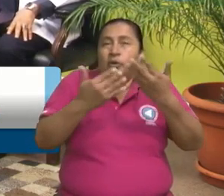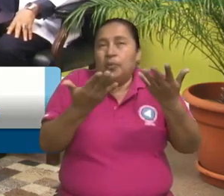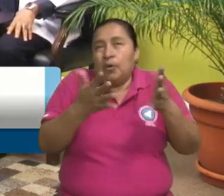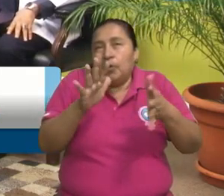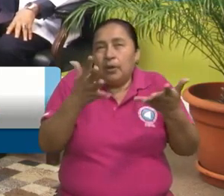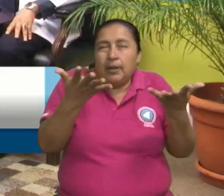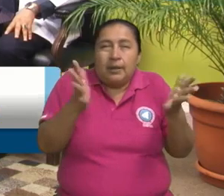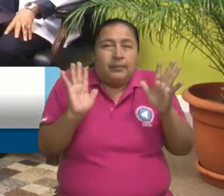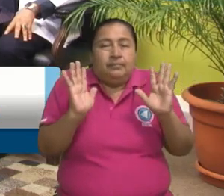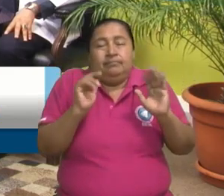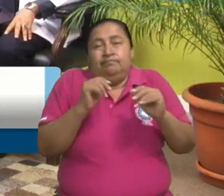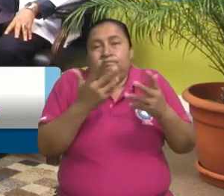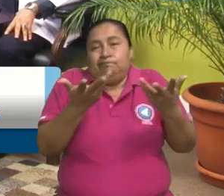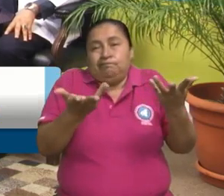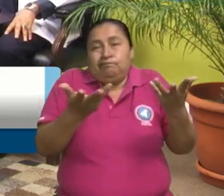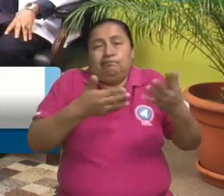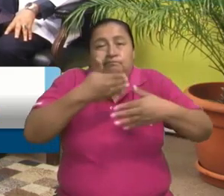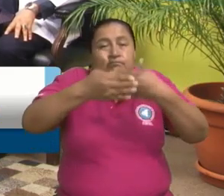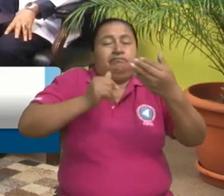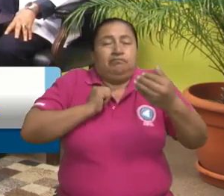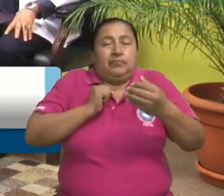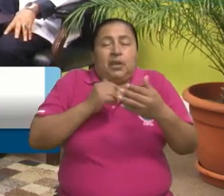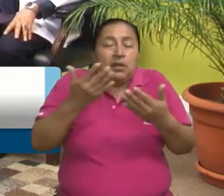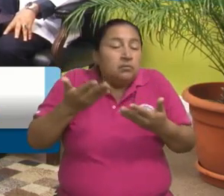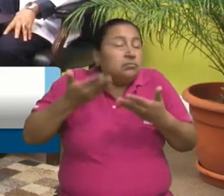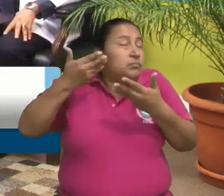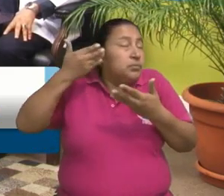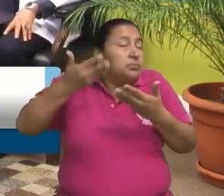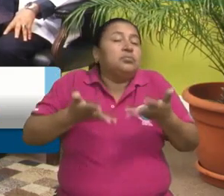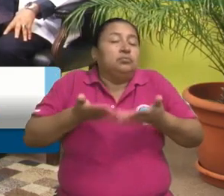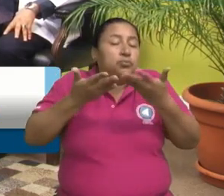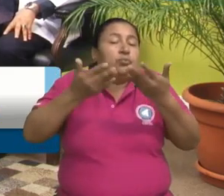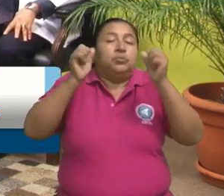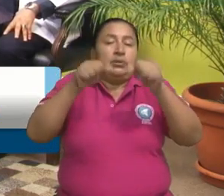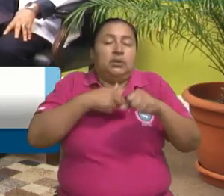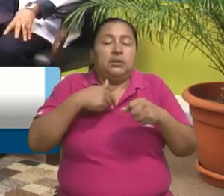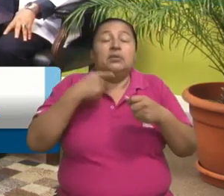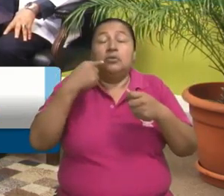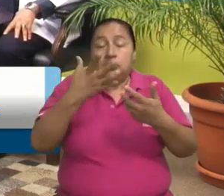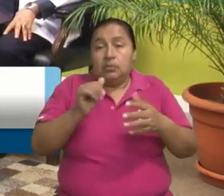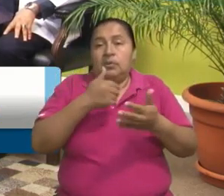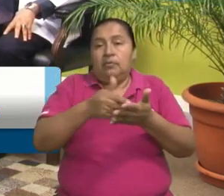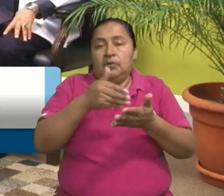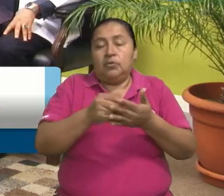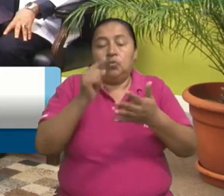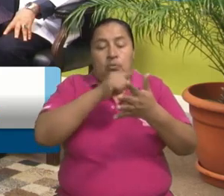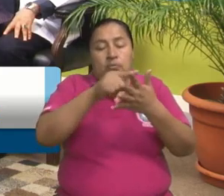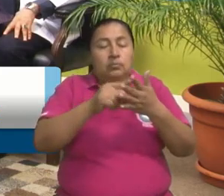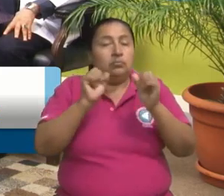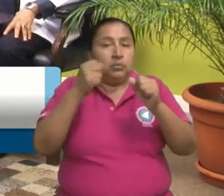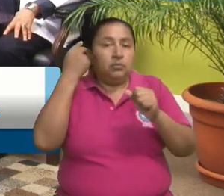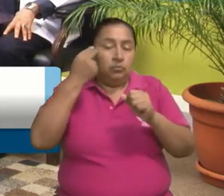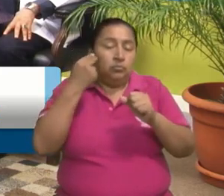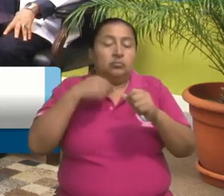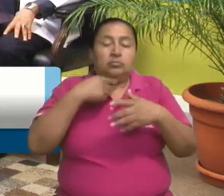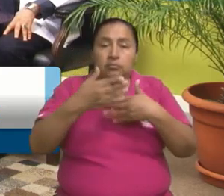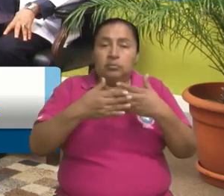éste es de emulación es bien sensible por eso la verdad uno de los cinco sentidos pero